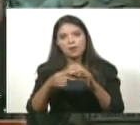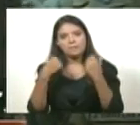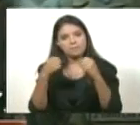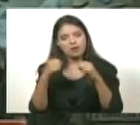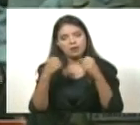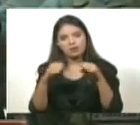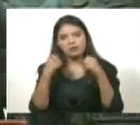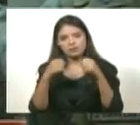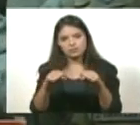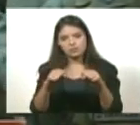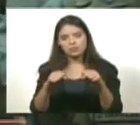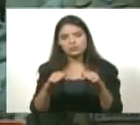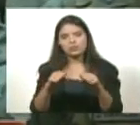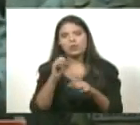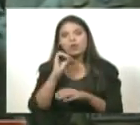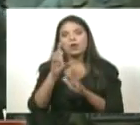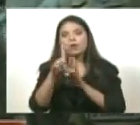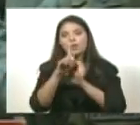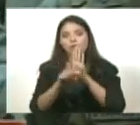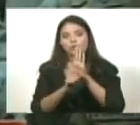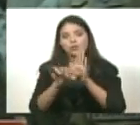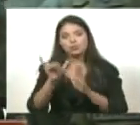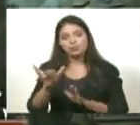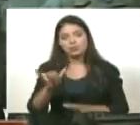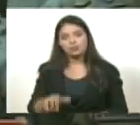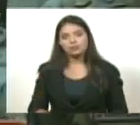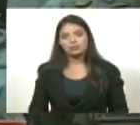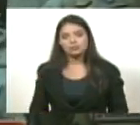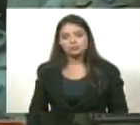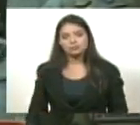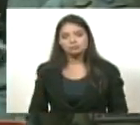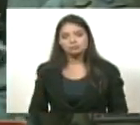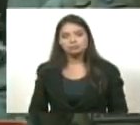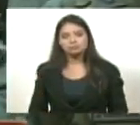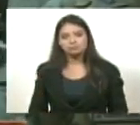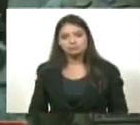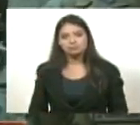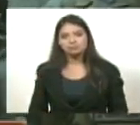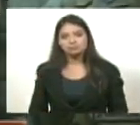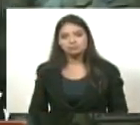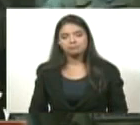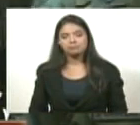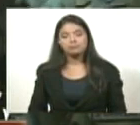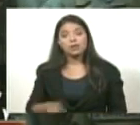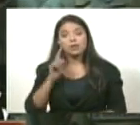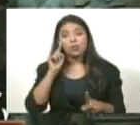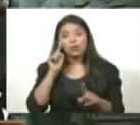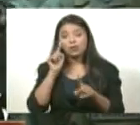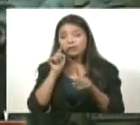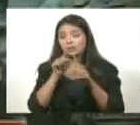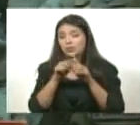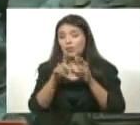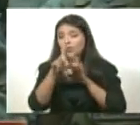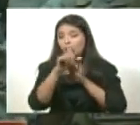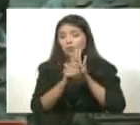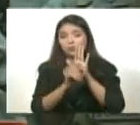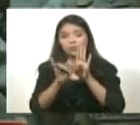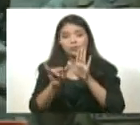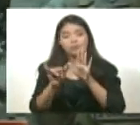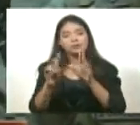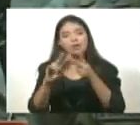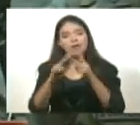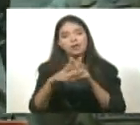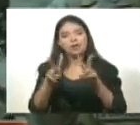ejercicio de una Asamblea Nacional Constituyente que va a representar y que tiene el fin ulterior de buscar la paz y